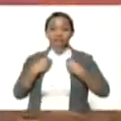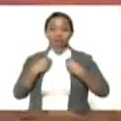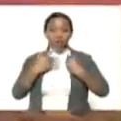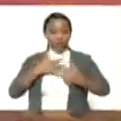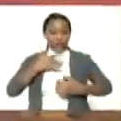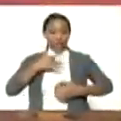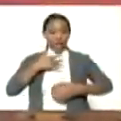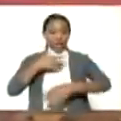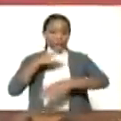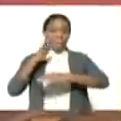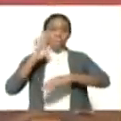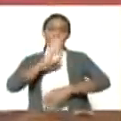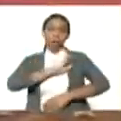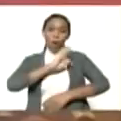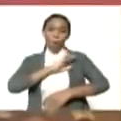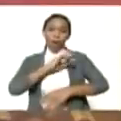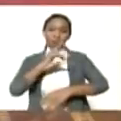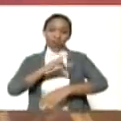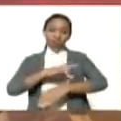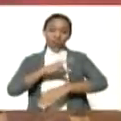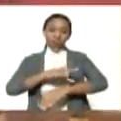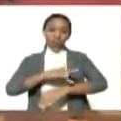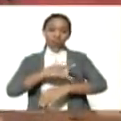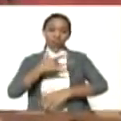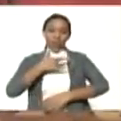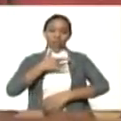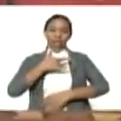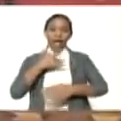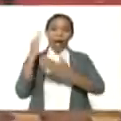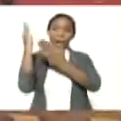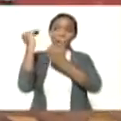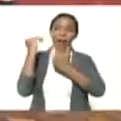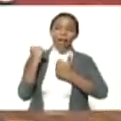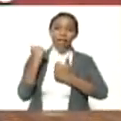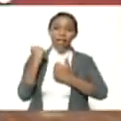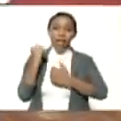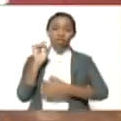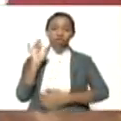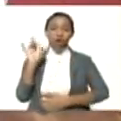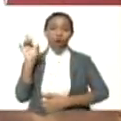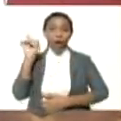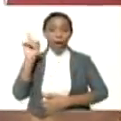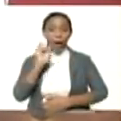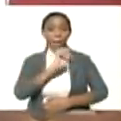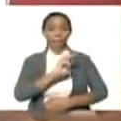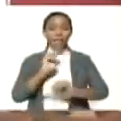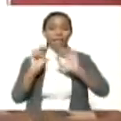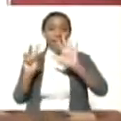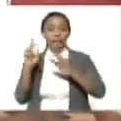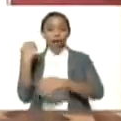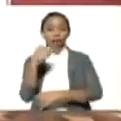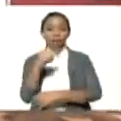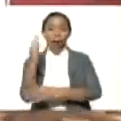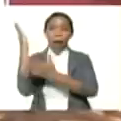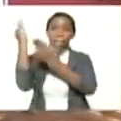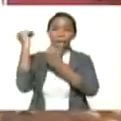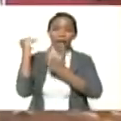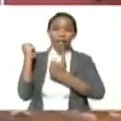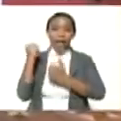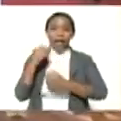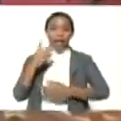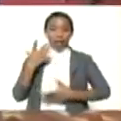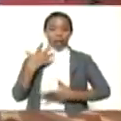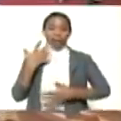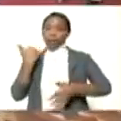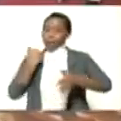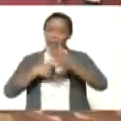propia la esperanza y el dolor un solo día, aquel 27 de noviembre, la esperanza que hizo salir